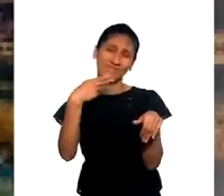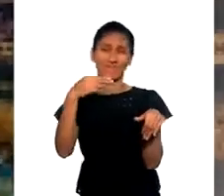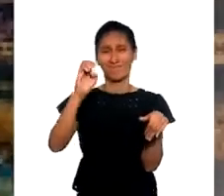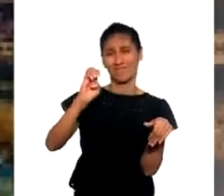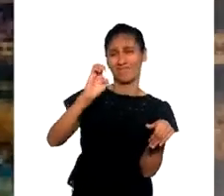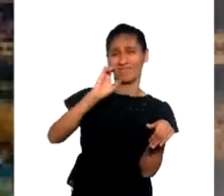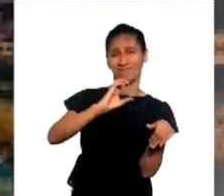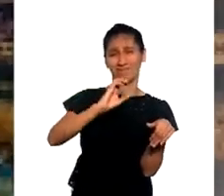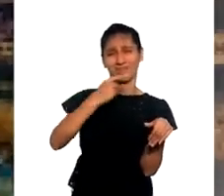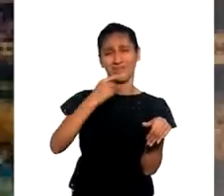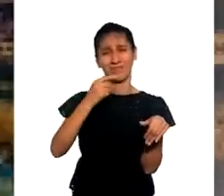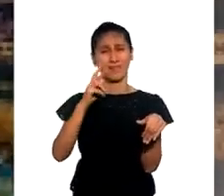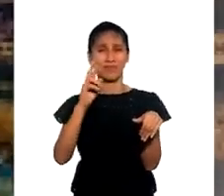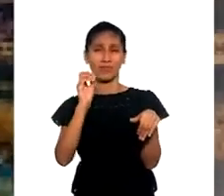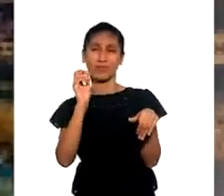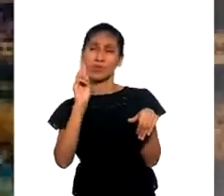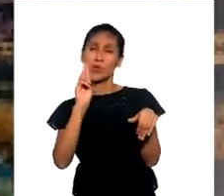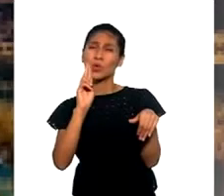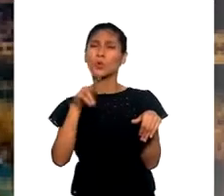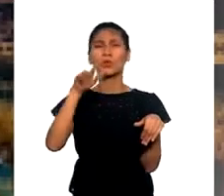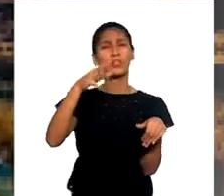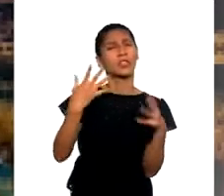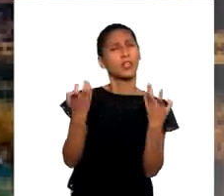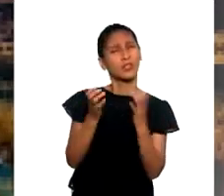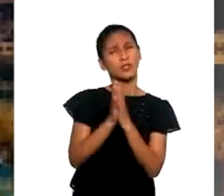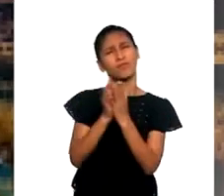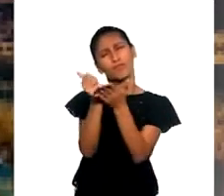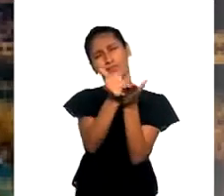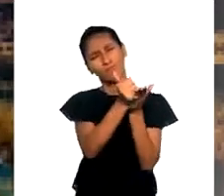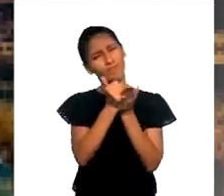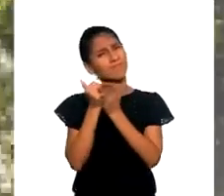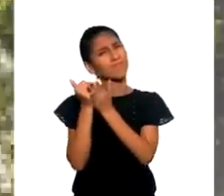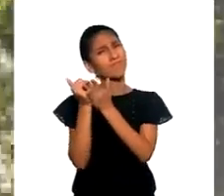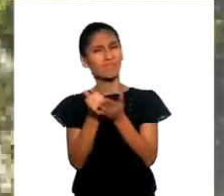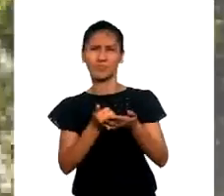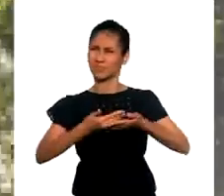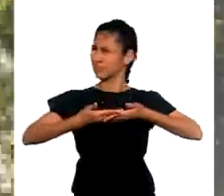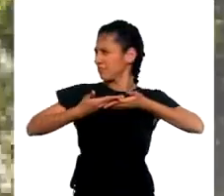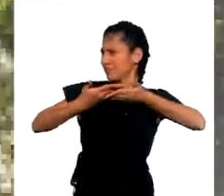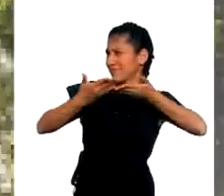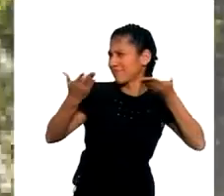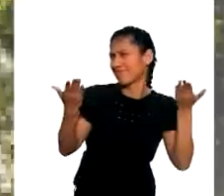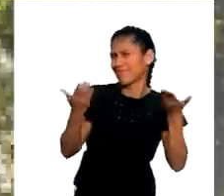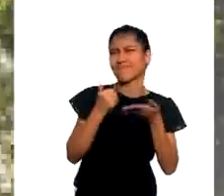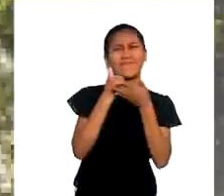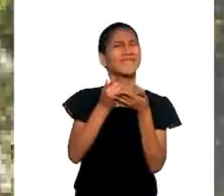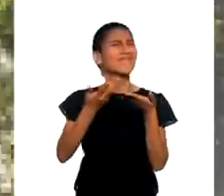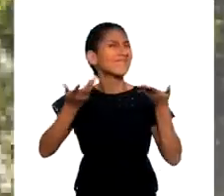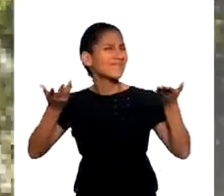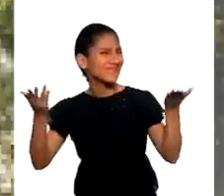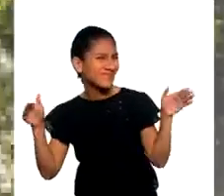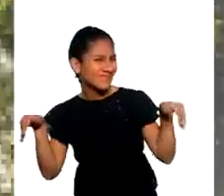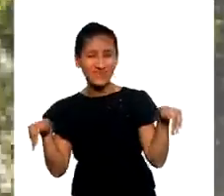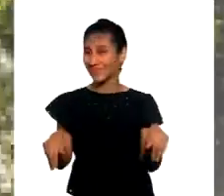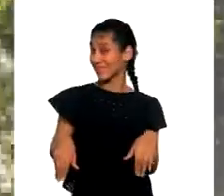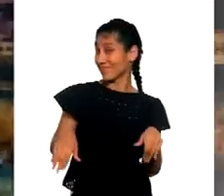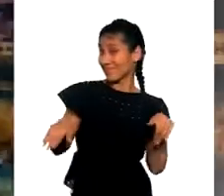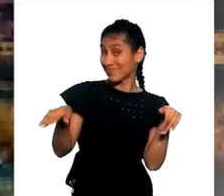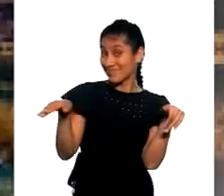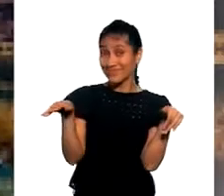o la que dio pedir tu ayuda para que sean bueno mi estimado